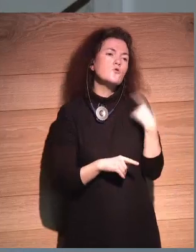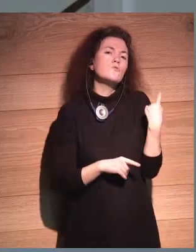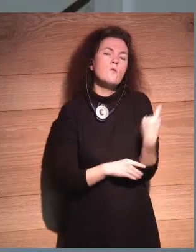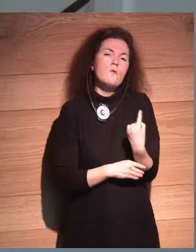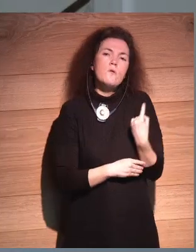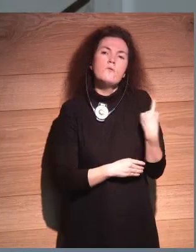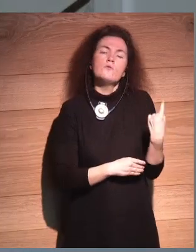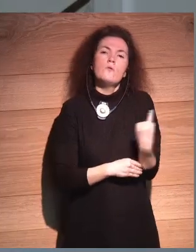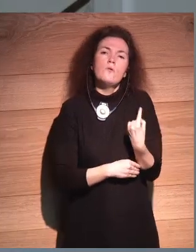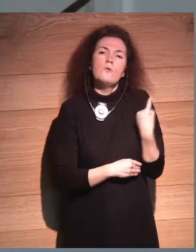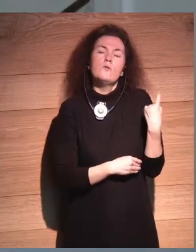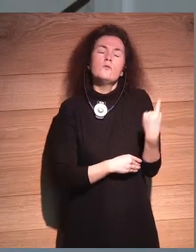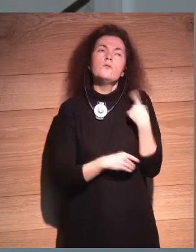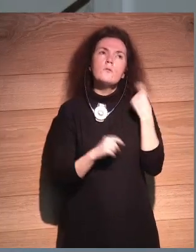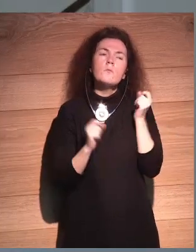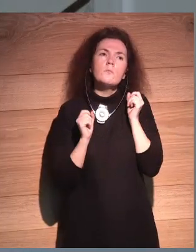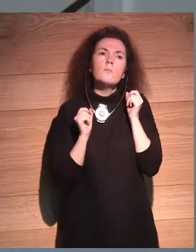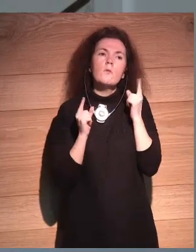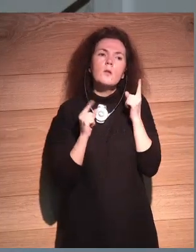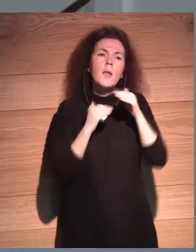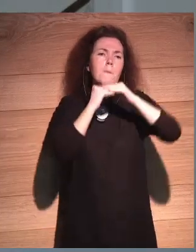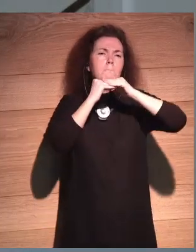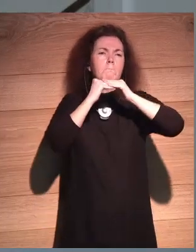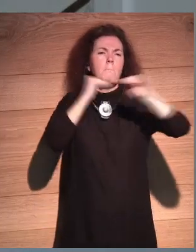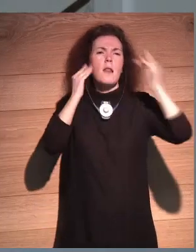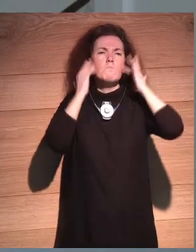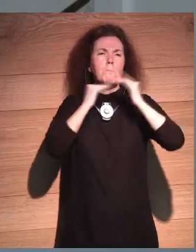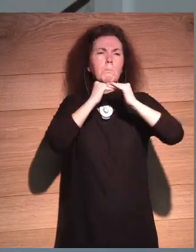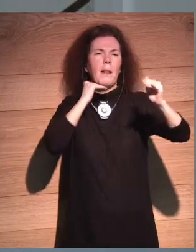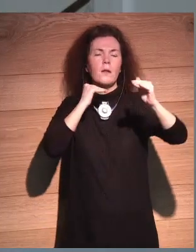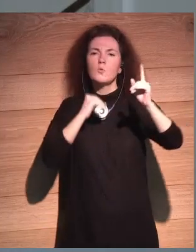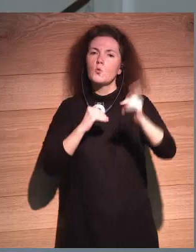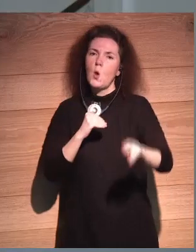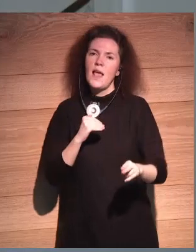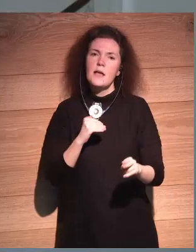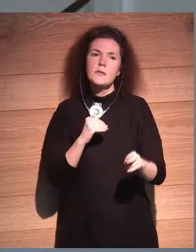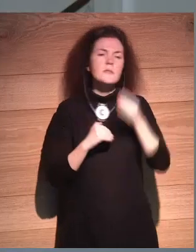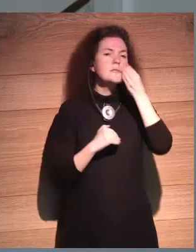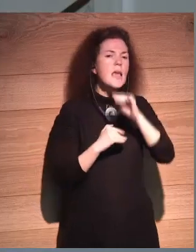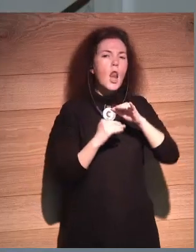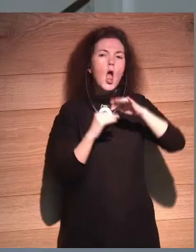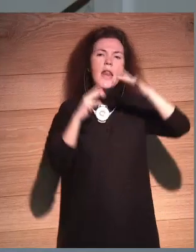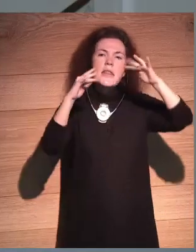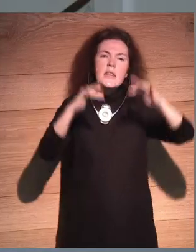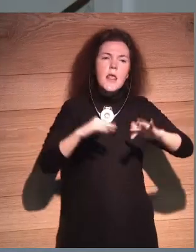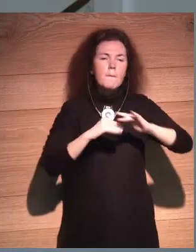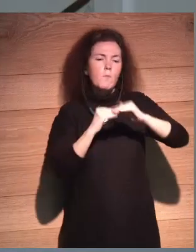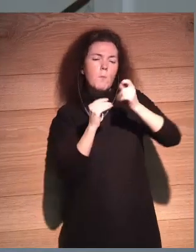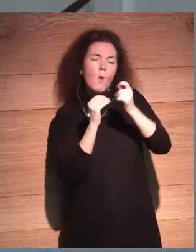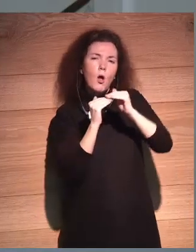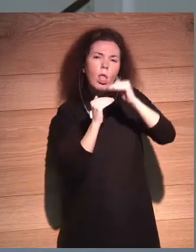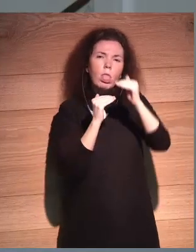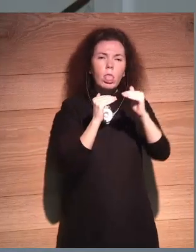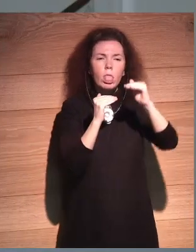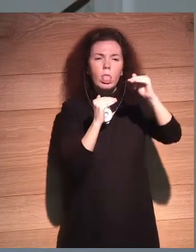empecé a darme cuenta de que nada era completamente plano, pese a todo. El hielo y la nieve componían formaciones abstractas, pequeñas